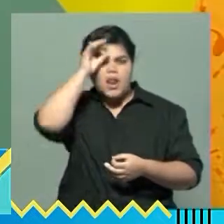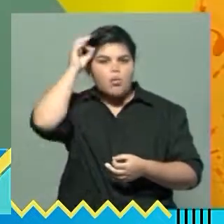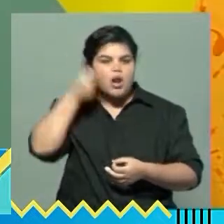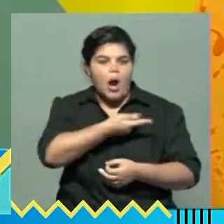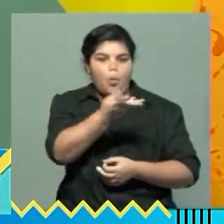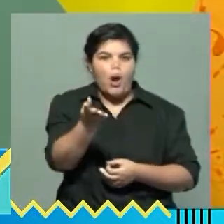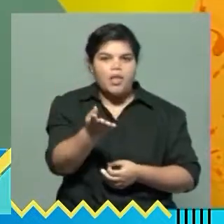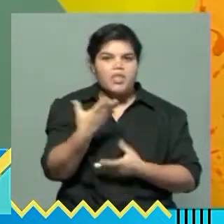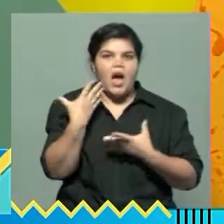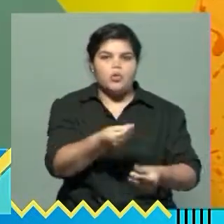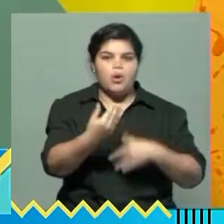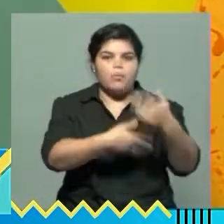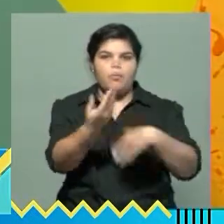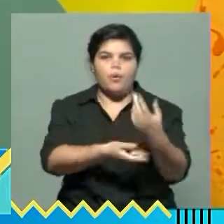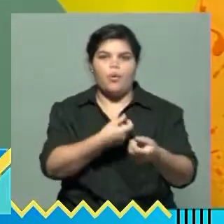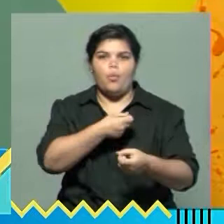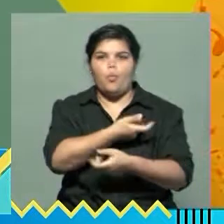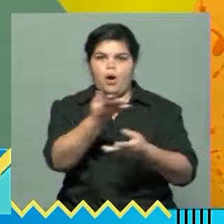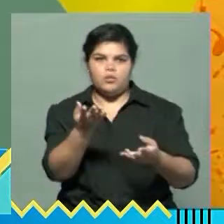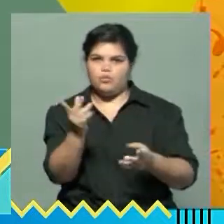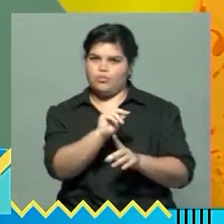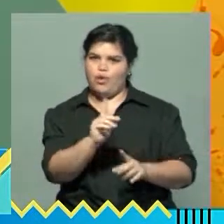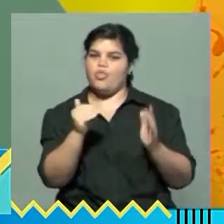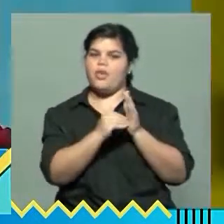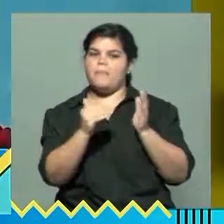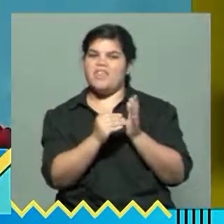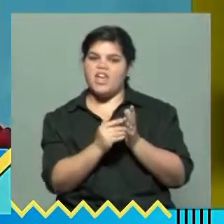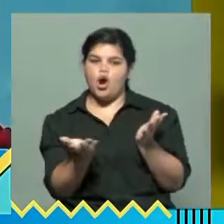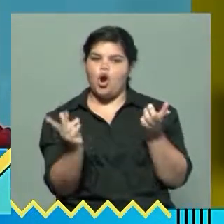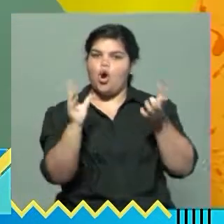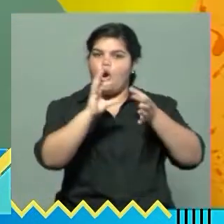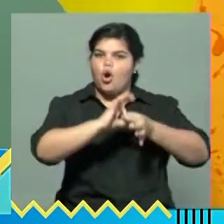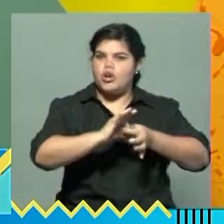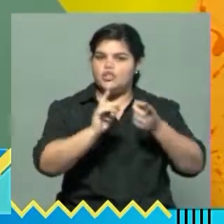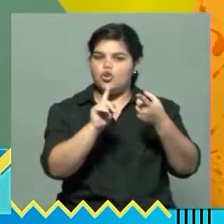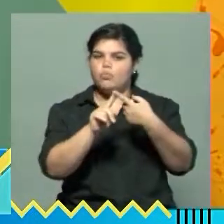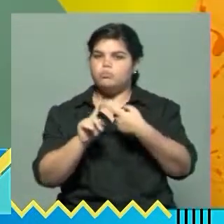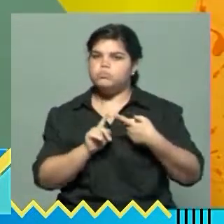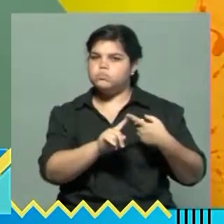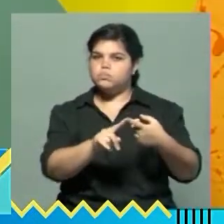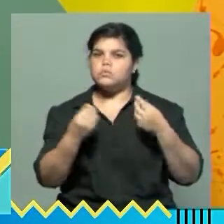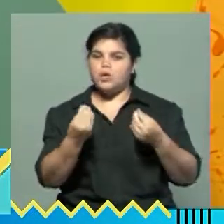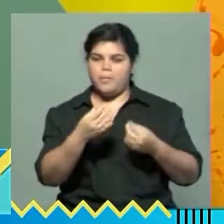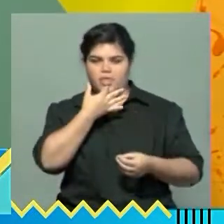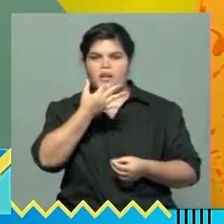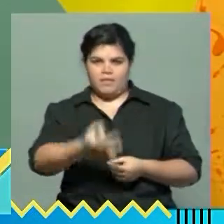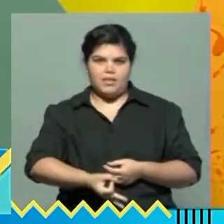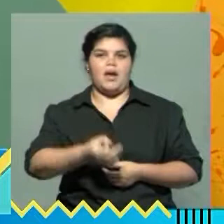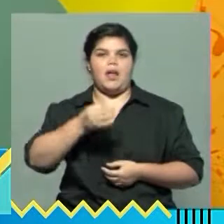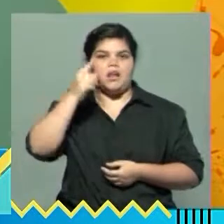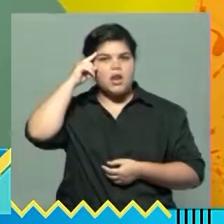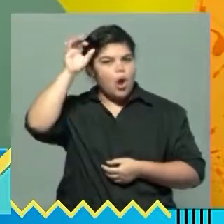que importa en realidad es qué tan bien conectadas están. Porque pensemos que aunque es verdad que las neuronas siguen